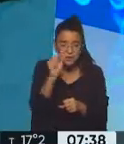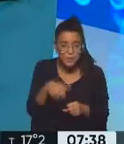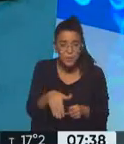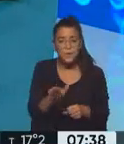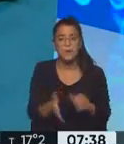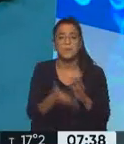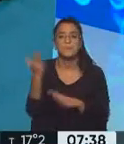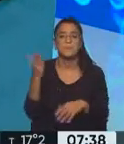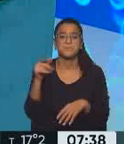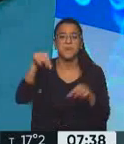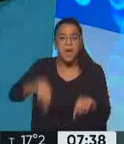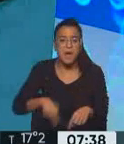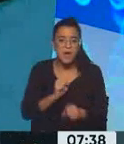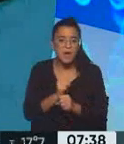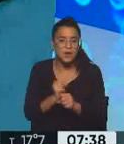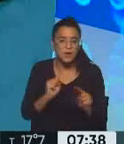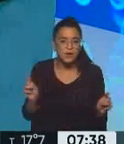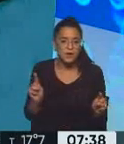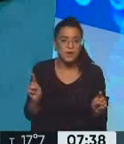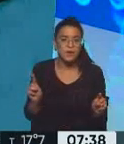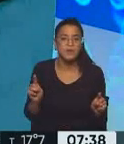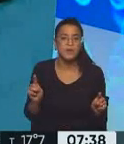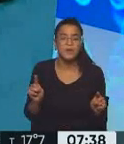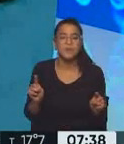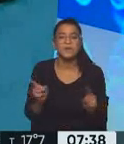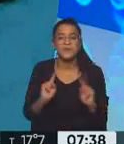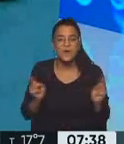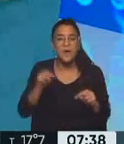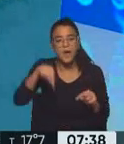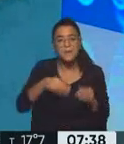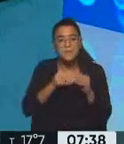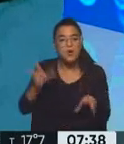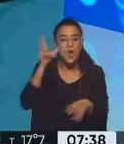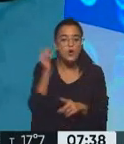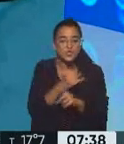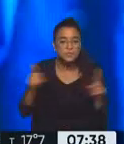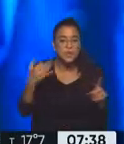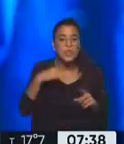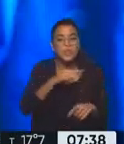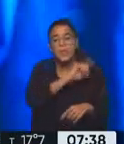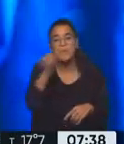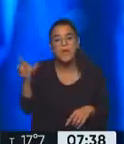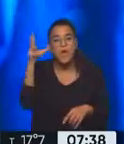comienza a atender pacientes ahora no ahora entender mal claro no no empieza a partir de las ocho y media pero tiene que ser a las 8 en el consultorio para atender